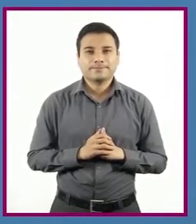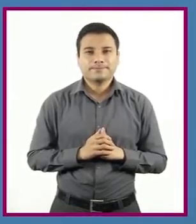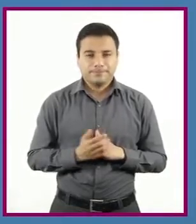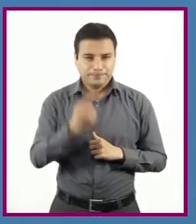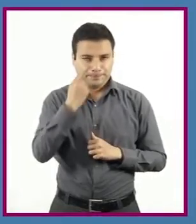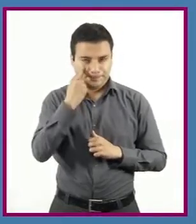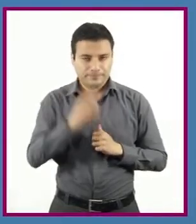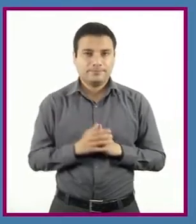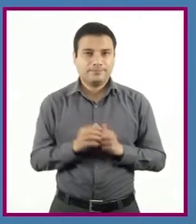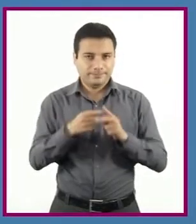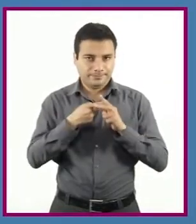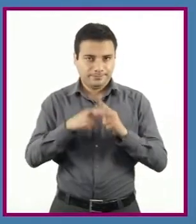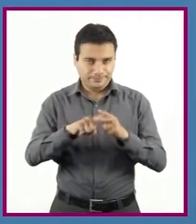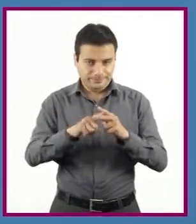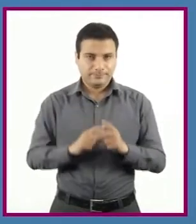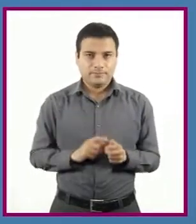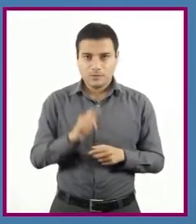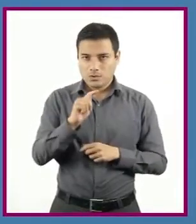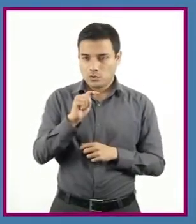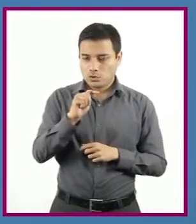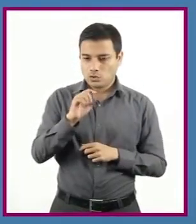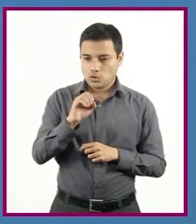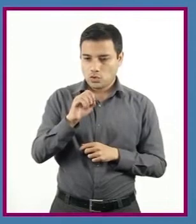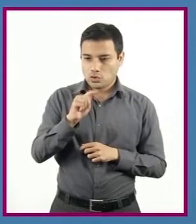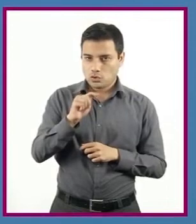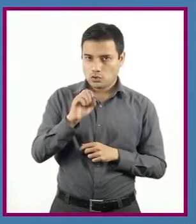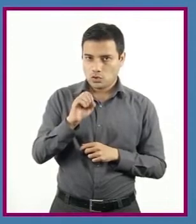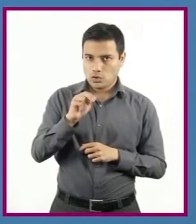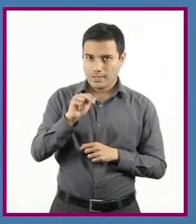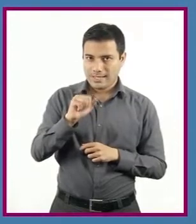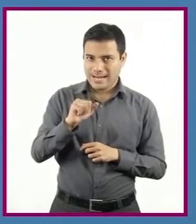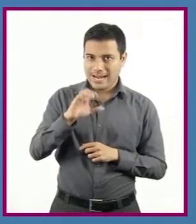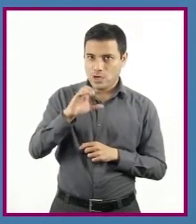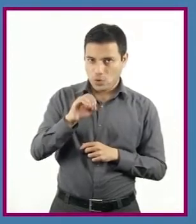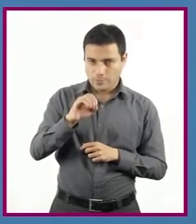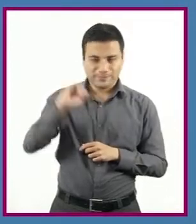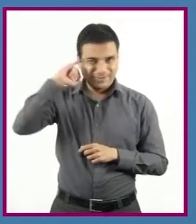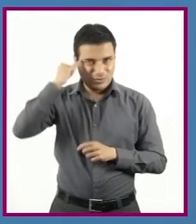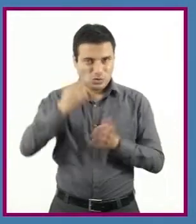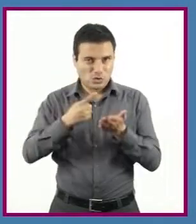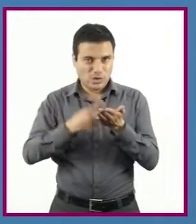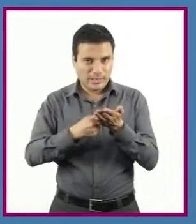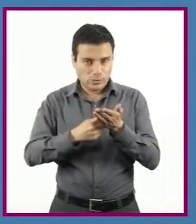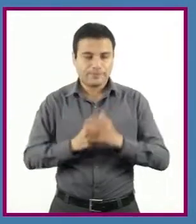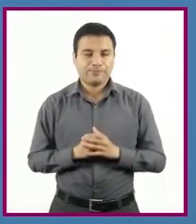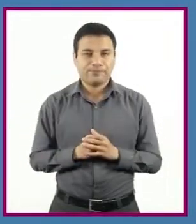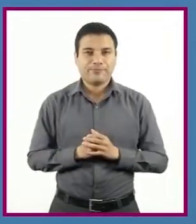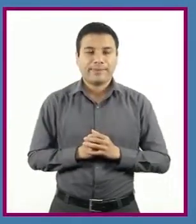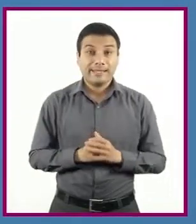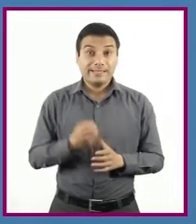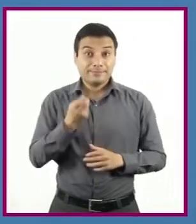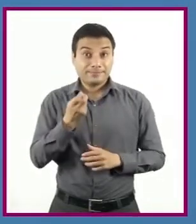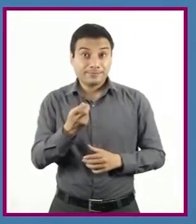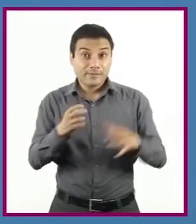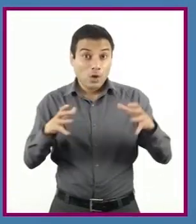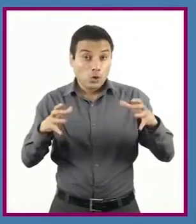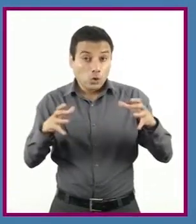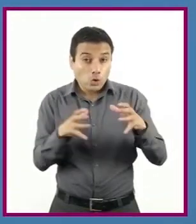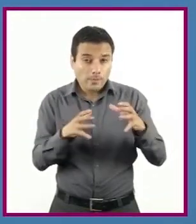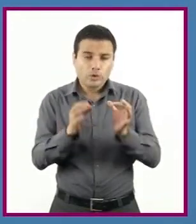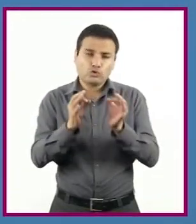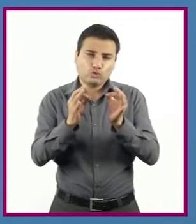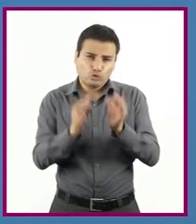Empecemos con el pueblo totonaco. Para los primeros años del periodo postclásico, los totonacos ocupaban una zona